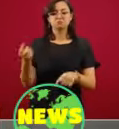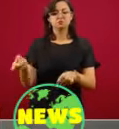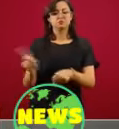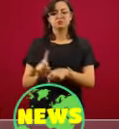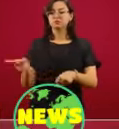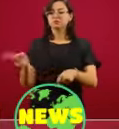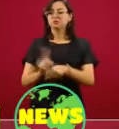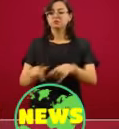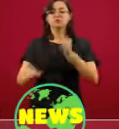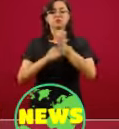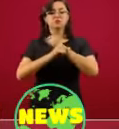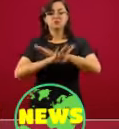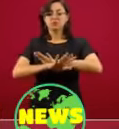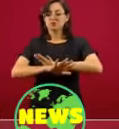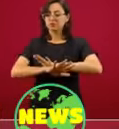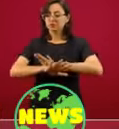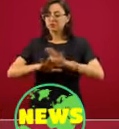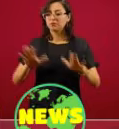informando, aclarando,